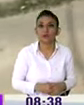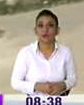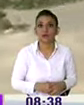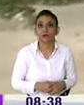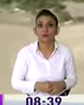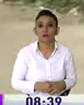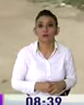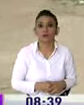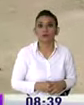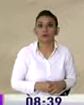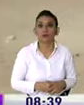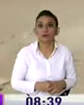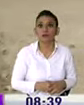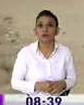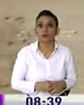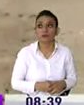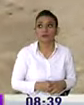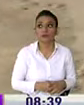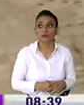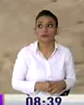Buenos días.